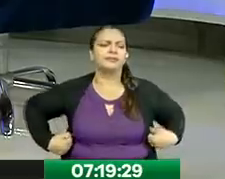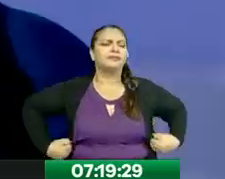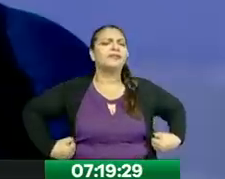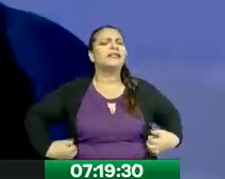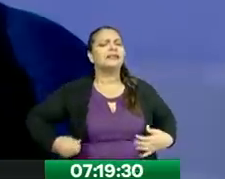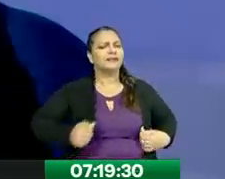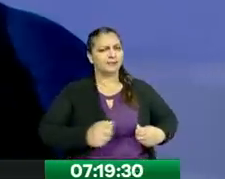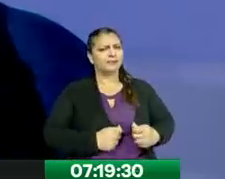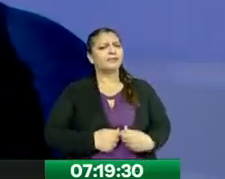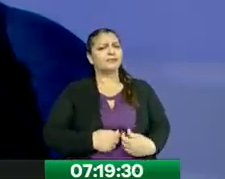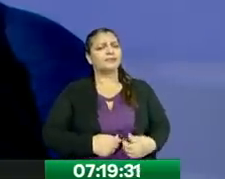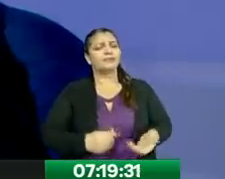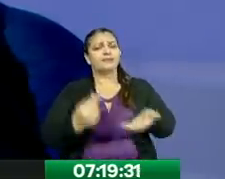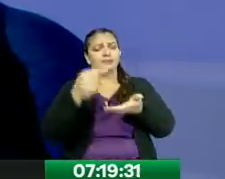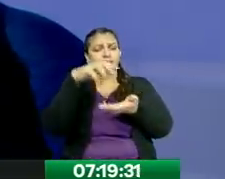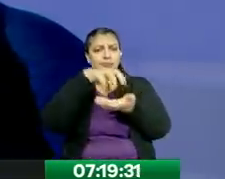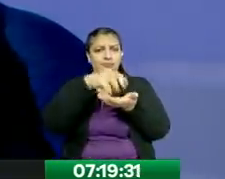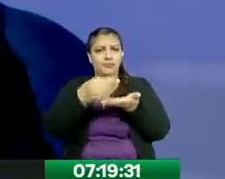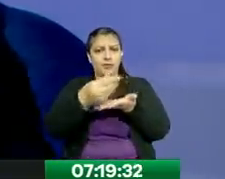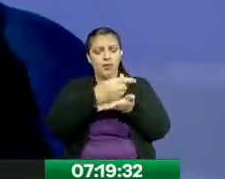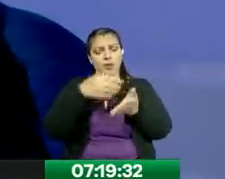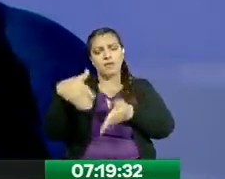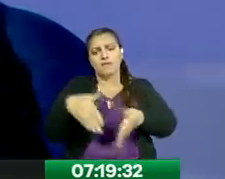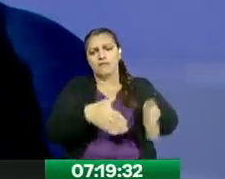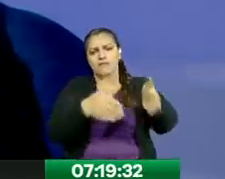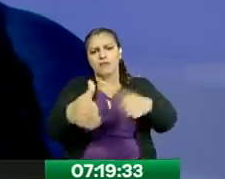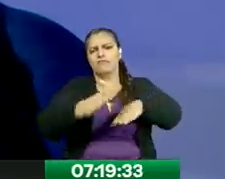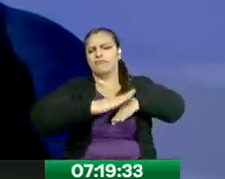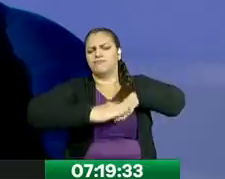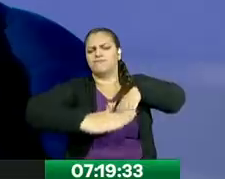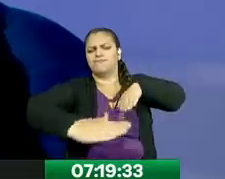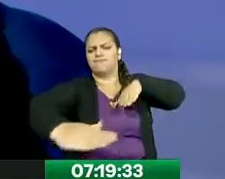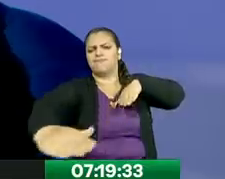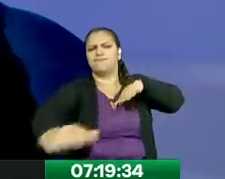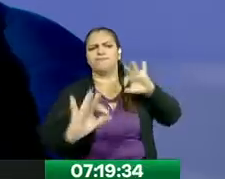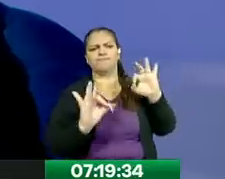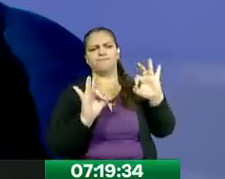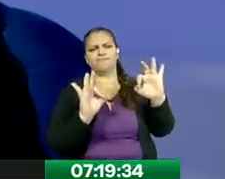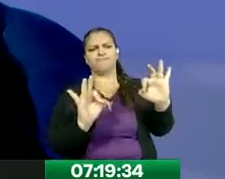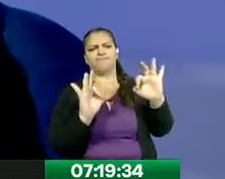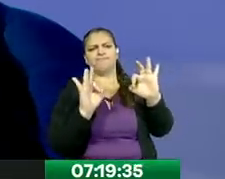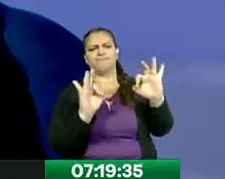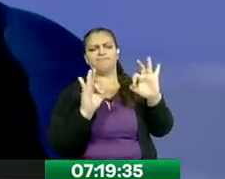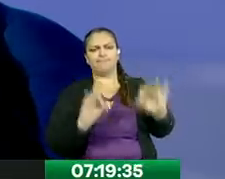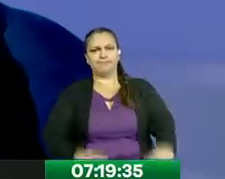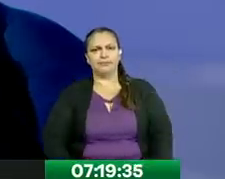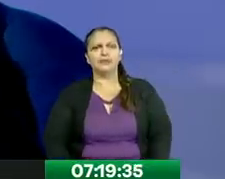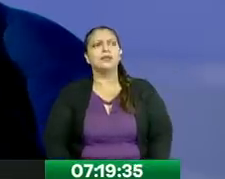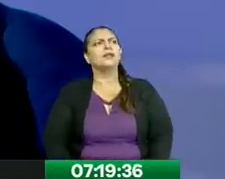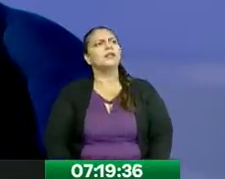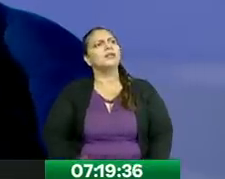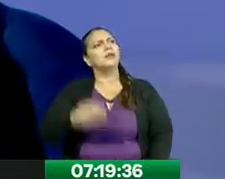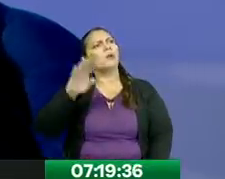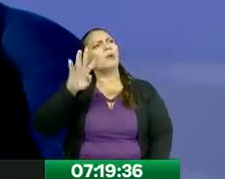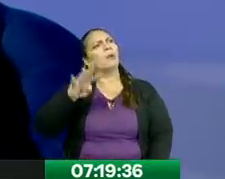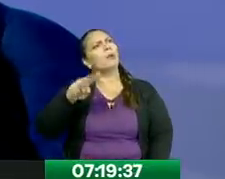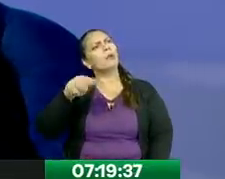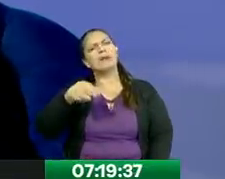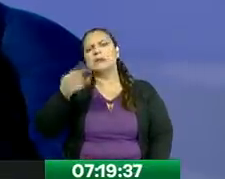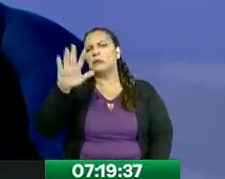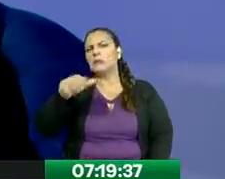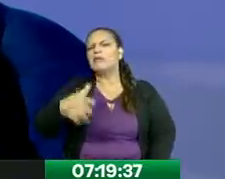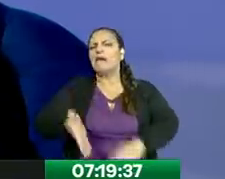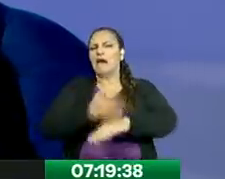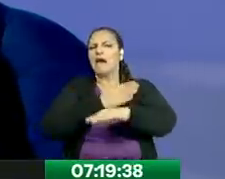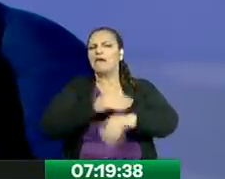las carreteras son las mejores en cuanto a guayaquil por ejemplo tendremos ya una policía turística que está funcionando hace aproximadamente 4 o 5 meses y también en